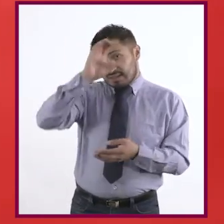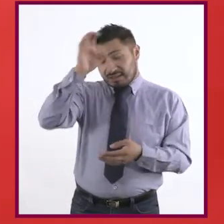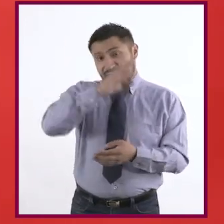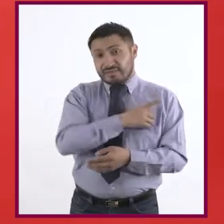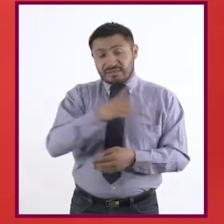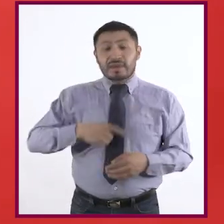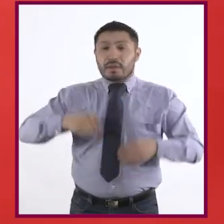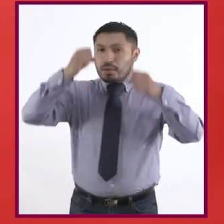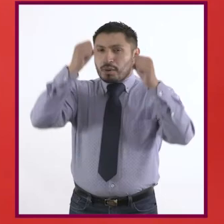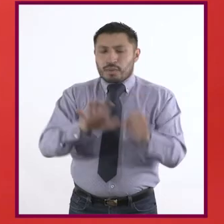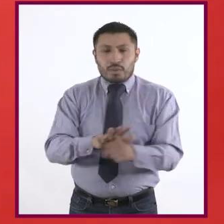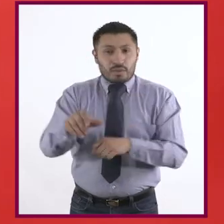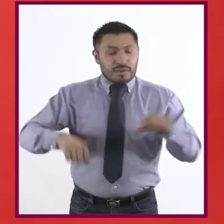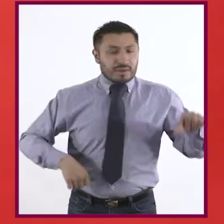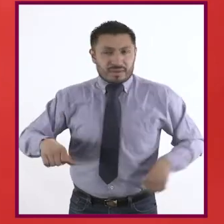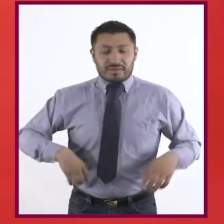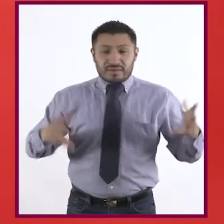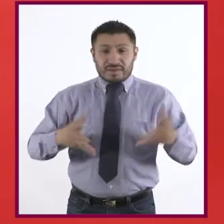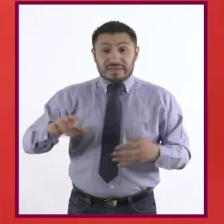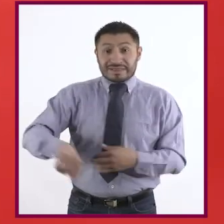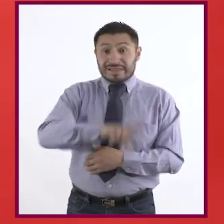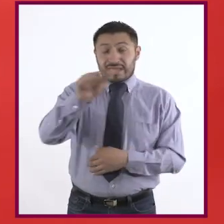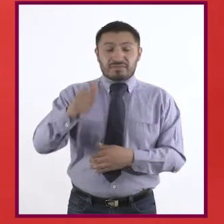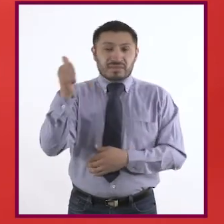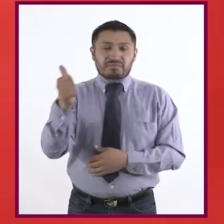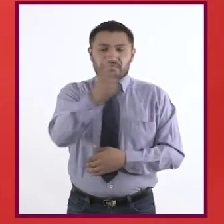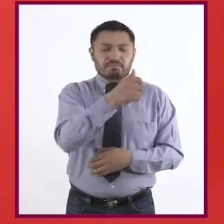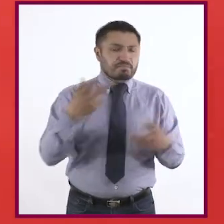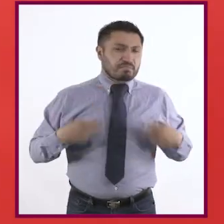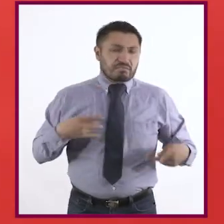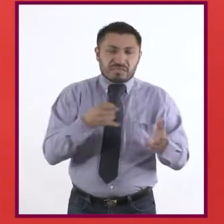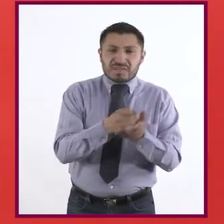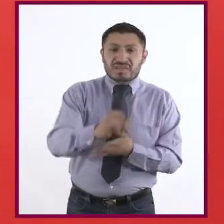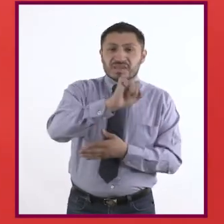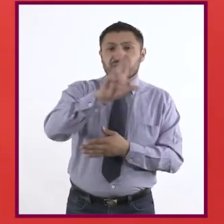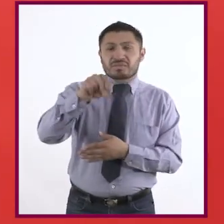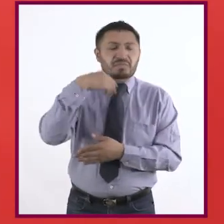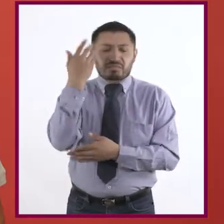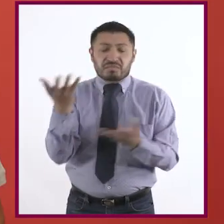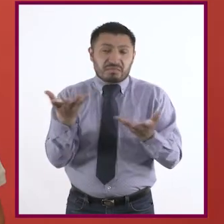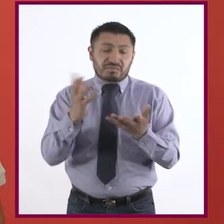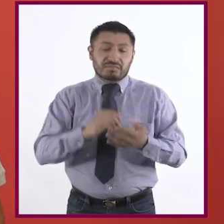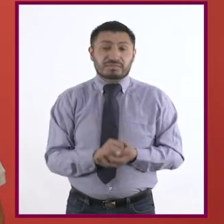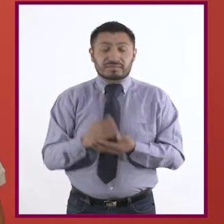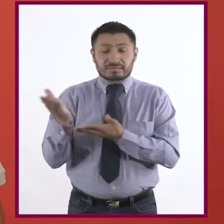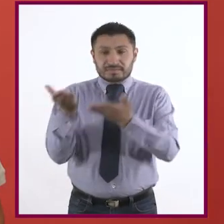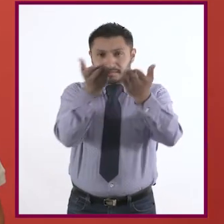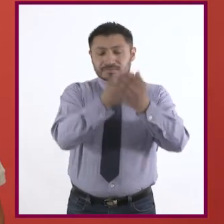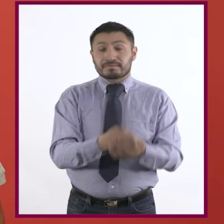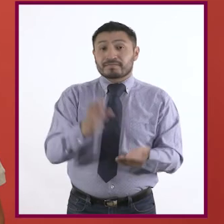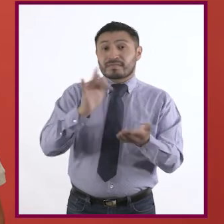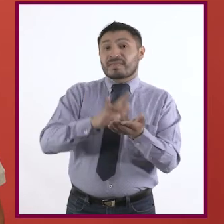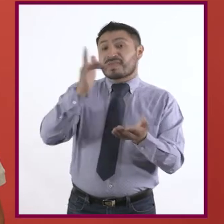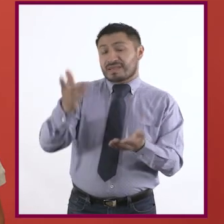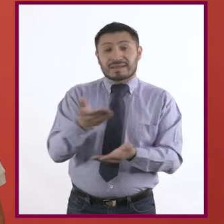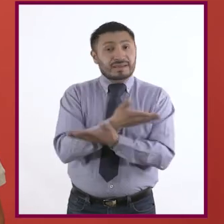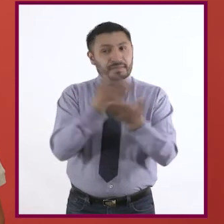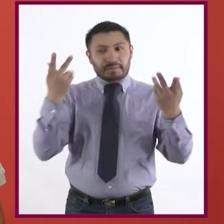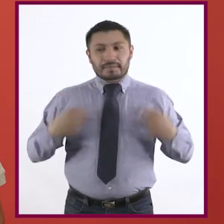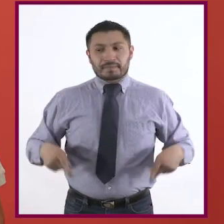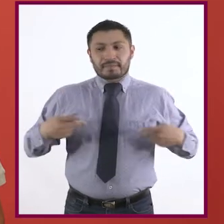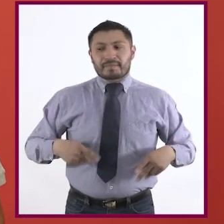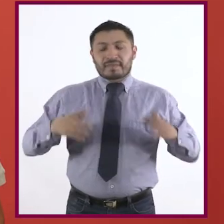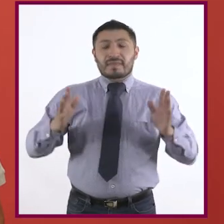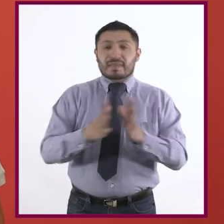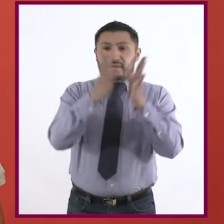y después las personas deciden si lo llevan a cabo o no. Regreso contigo. Gracias, Donovan, y gracias nuevamente a todos por